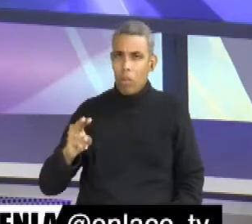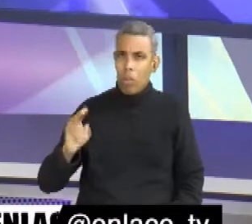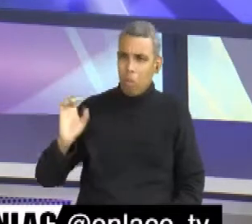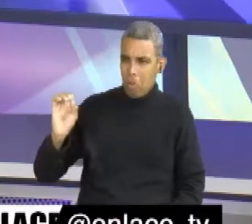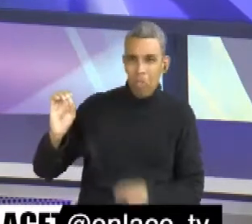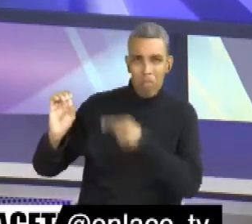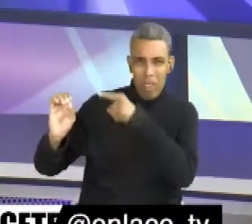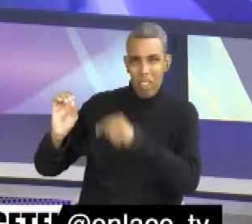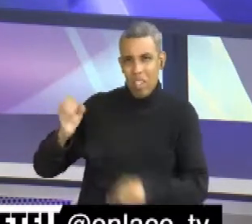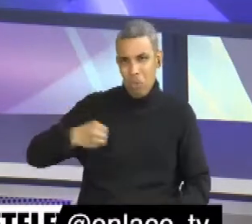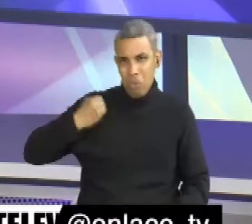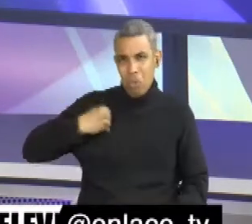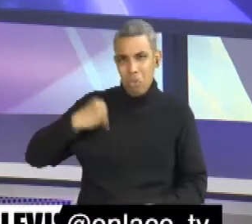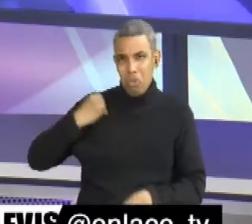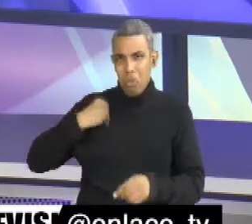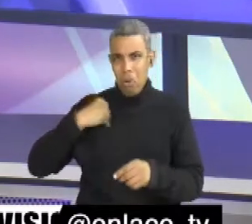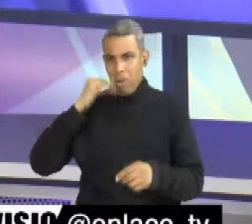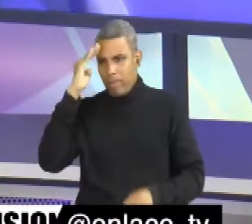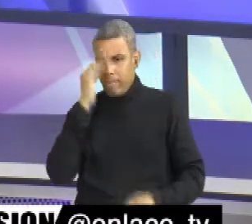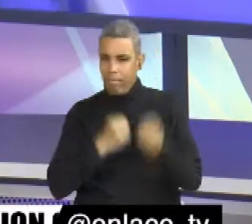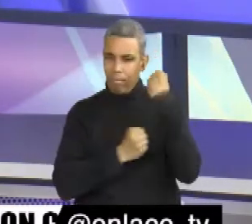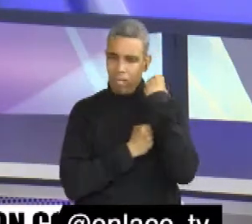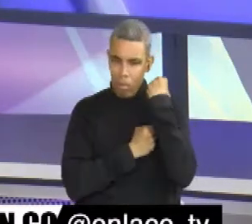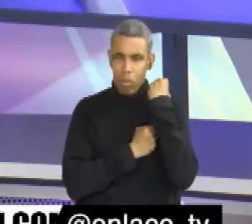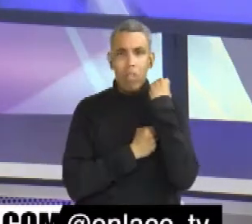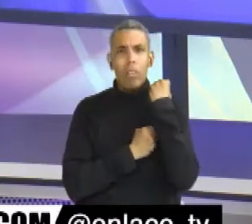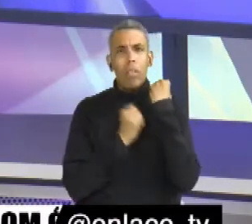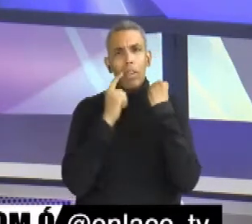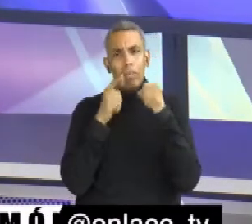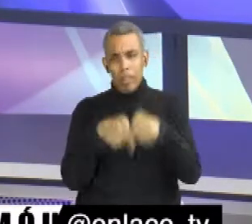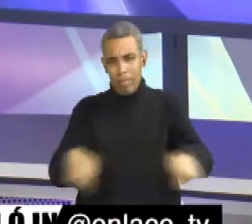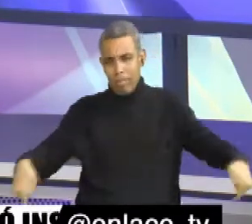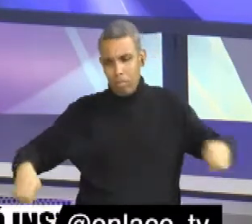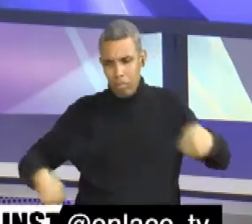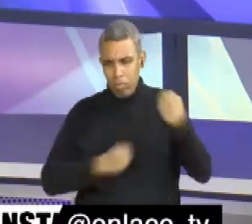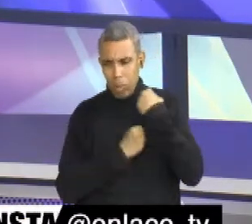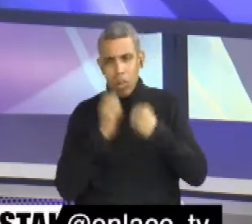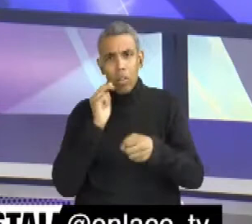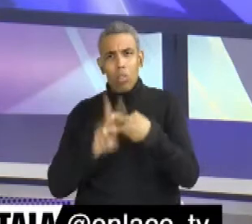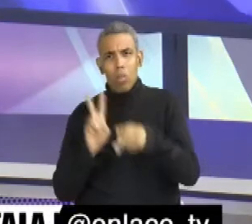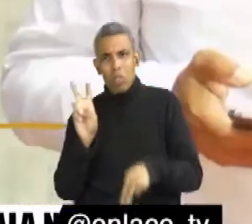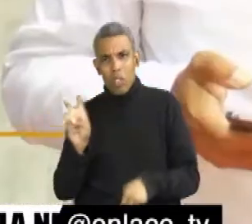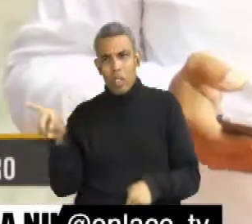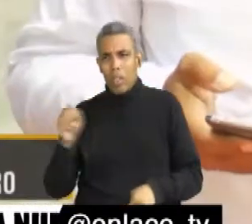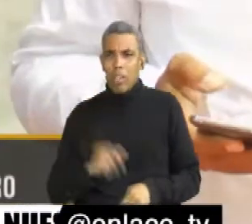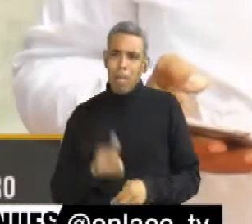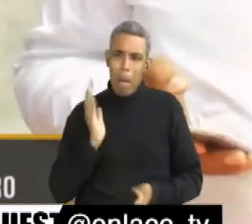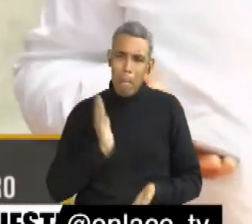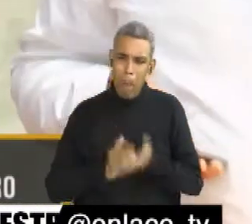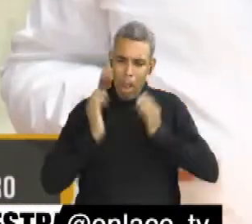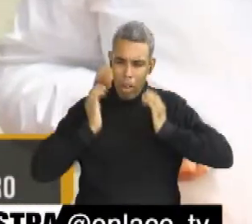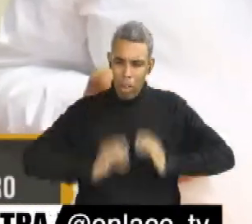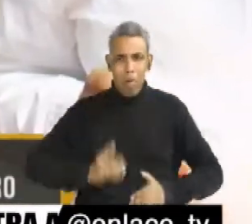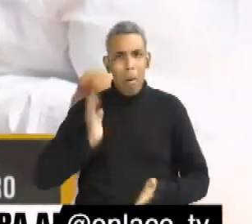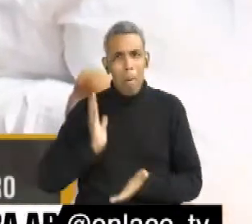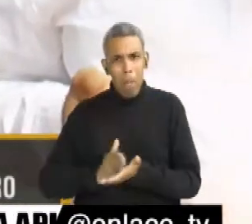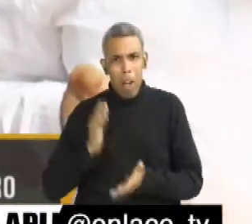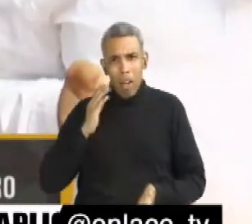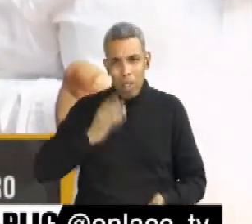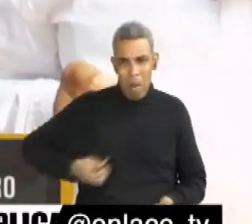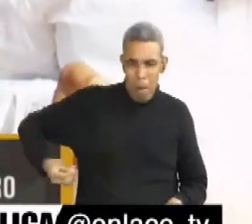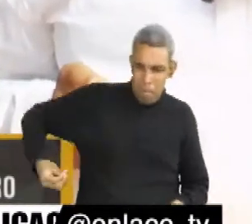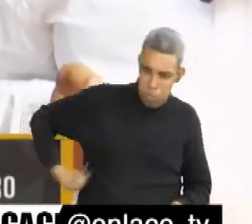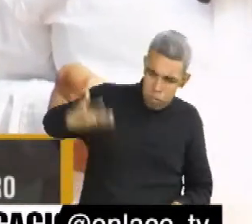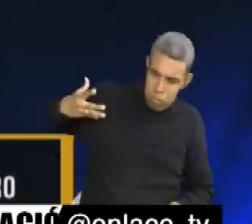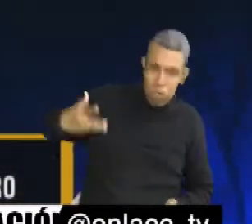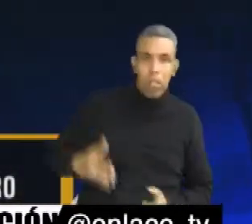Batallón Especial Energético y Vial número 7. El hombre asegura que no fue notificado del hecho al tiempo. Este padre de familia asegura que su hijo, que